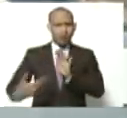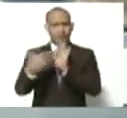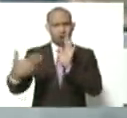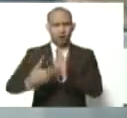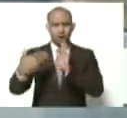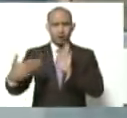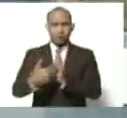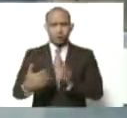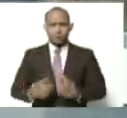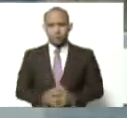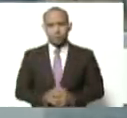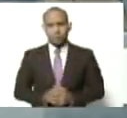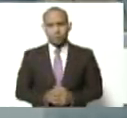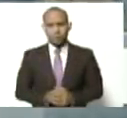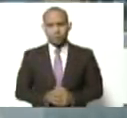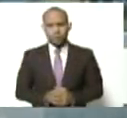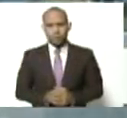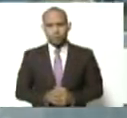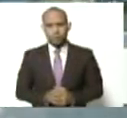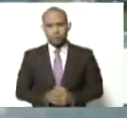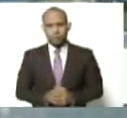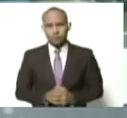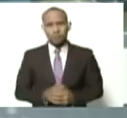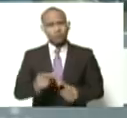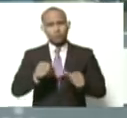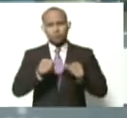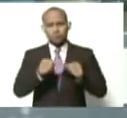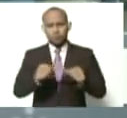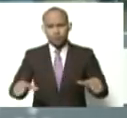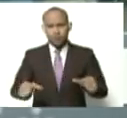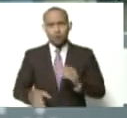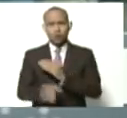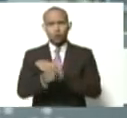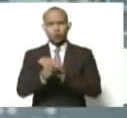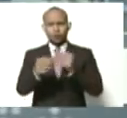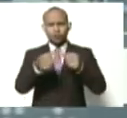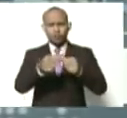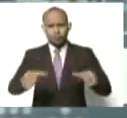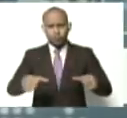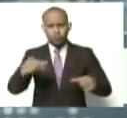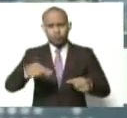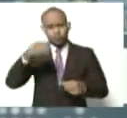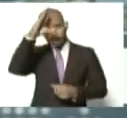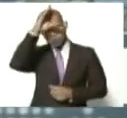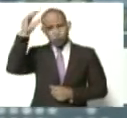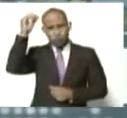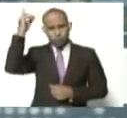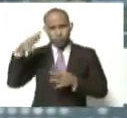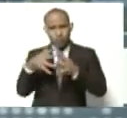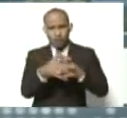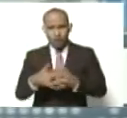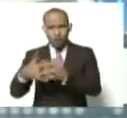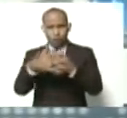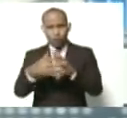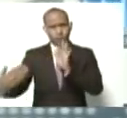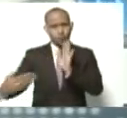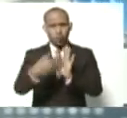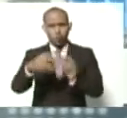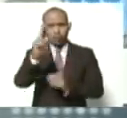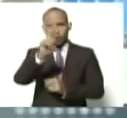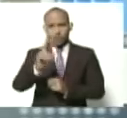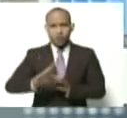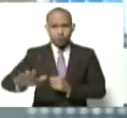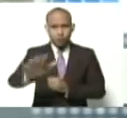que se han impuesto y se impusieron en el gobierno de Donald Trump, bueno,